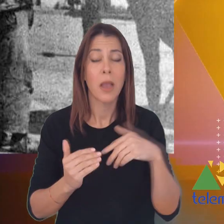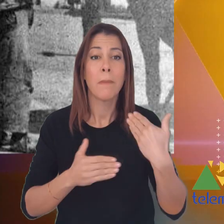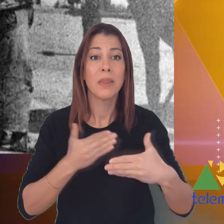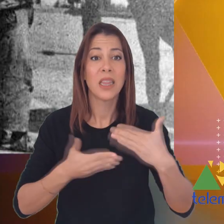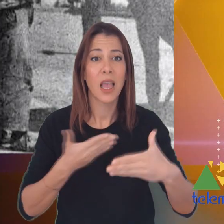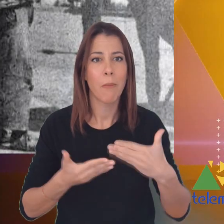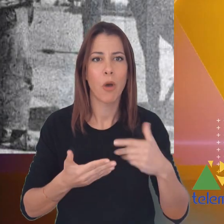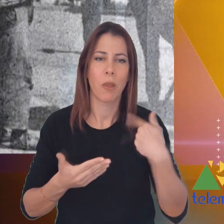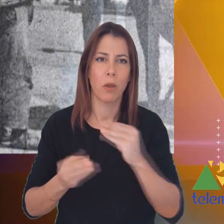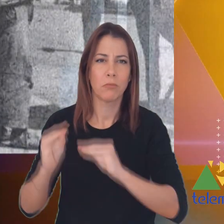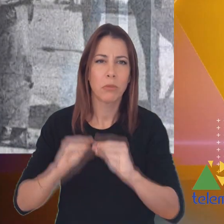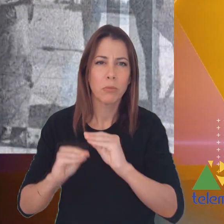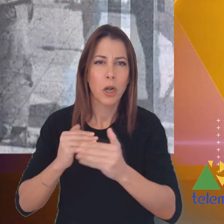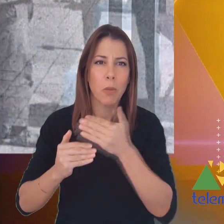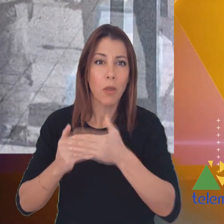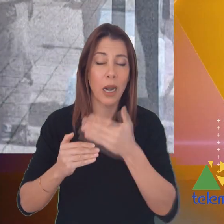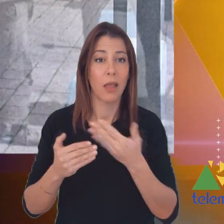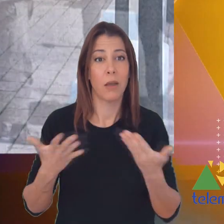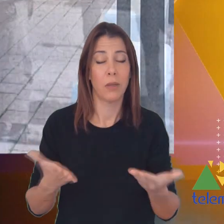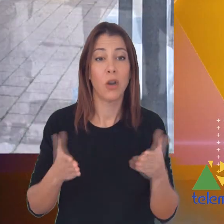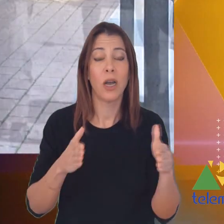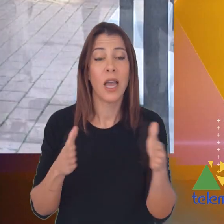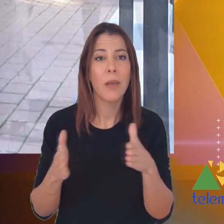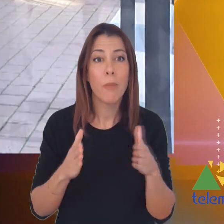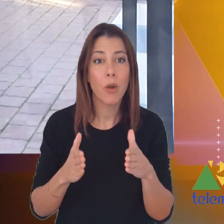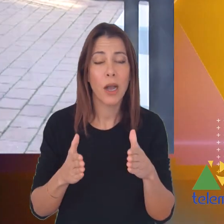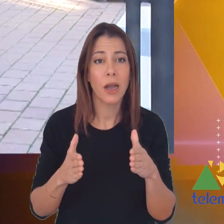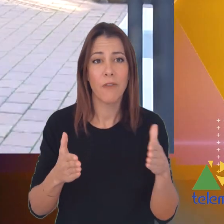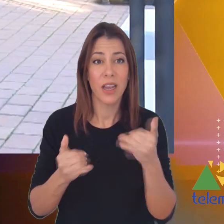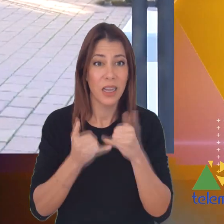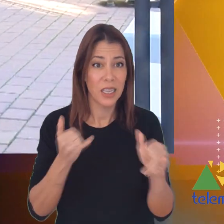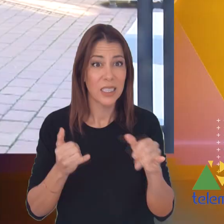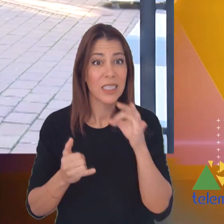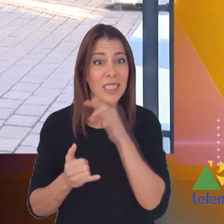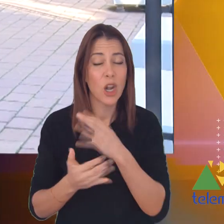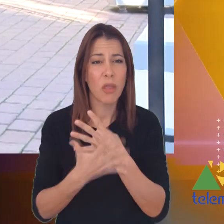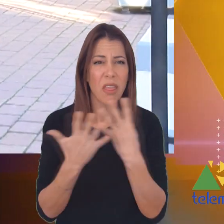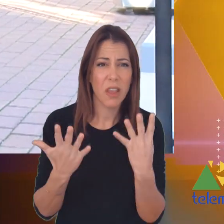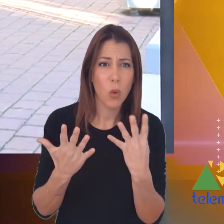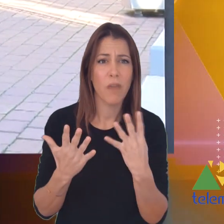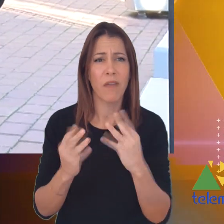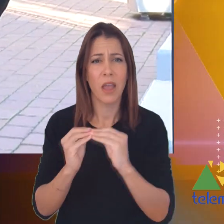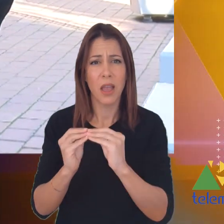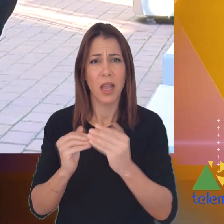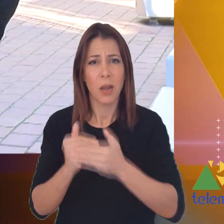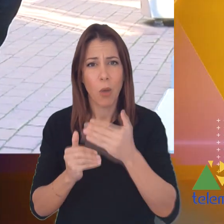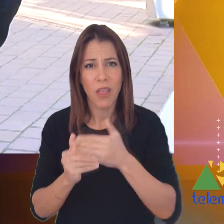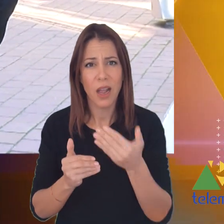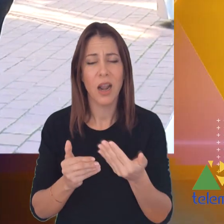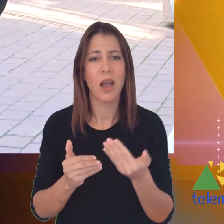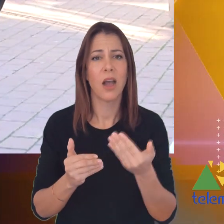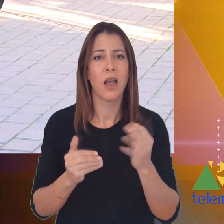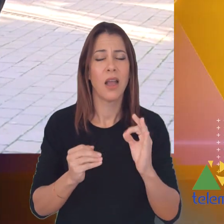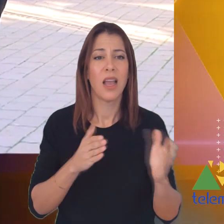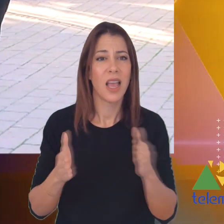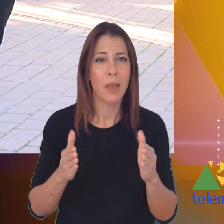del tiempo fue remodelada. Pues en época de los finales del siglo XIX se remodela en la